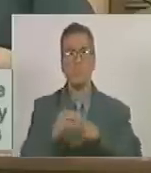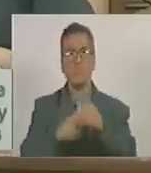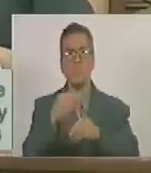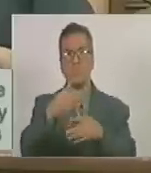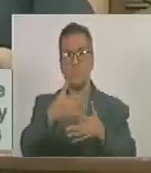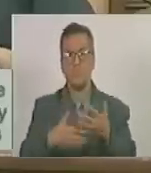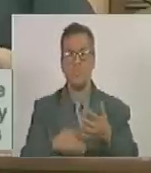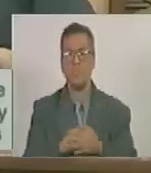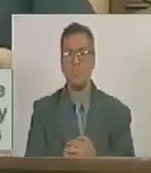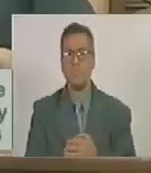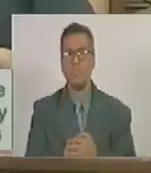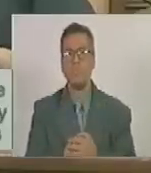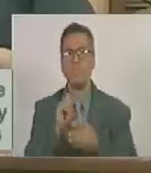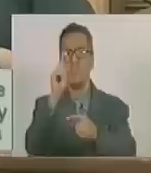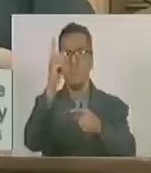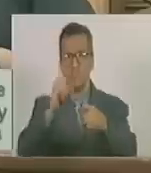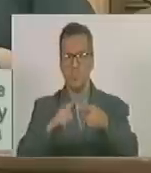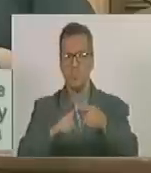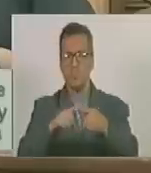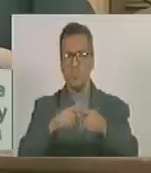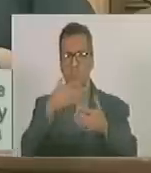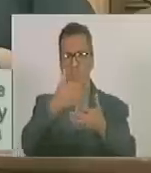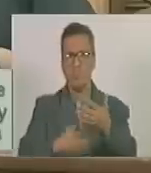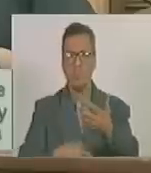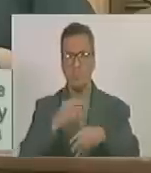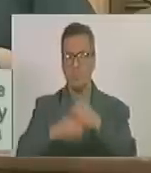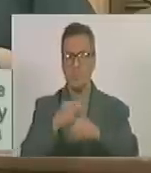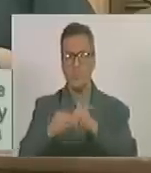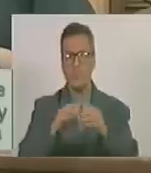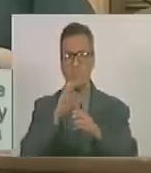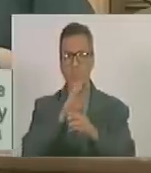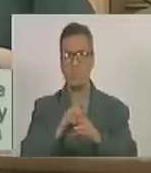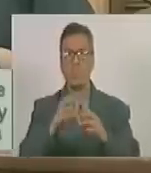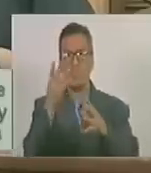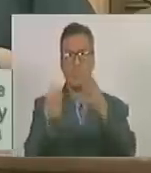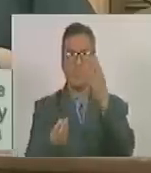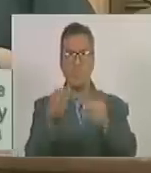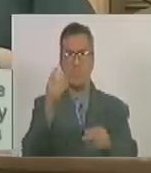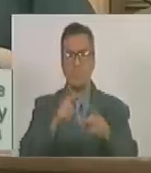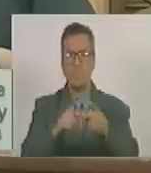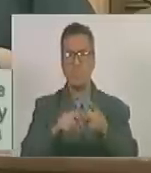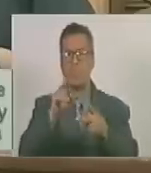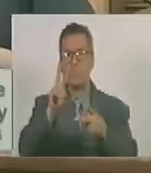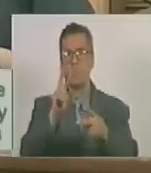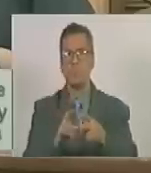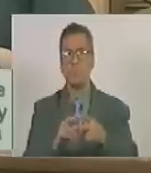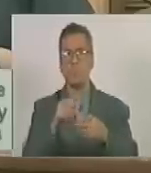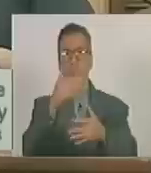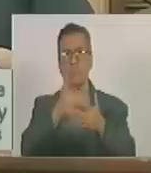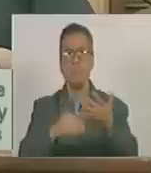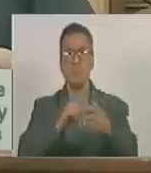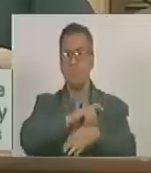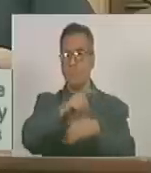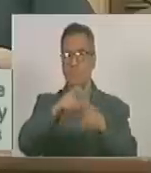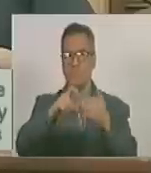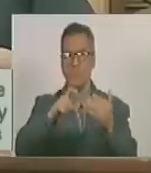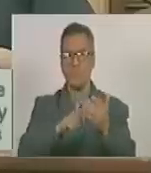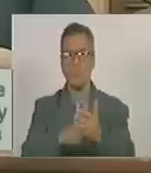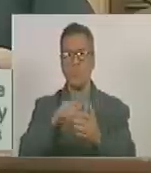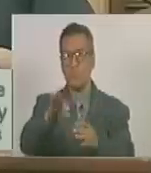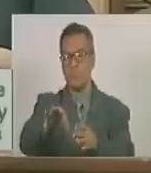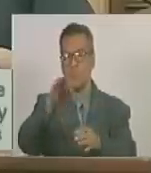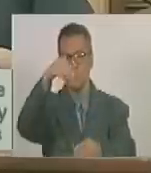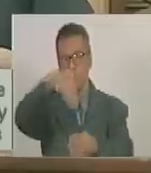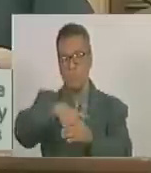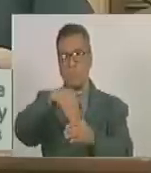siguientes recaudos. 1. Acta constitutiva del Consejo Comunal. 2. Acta de totalización de la elección